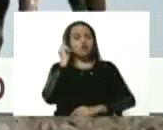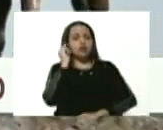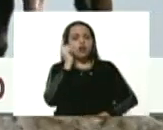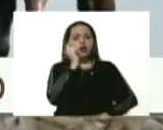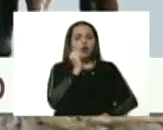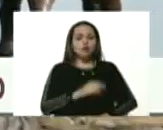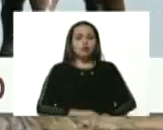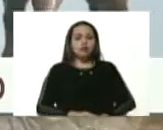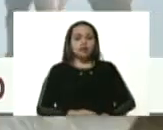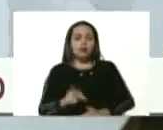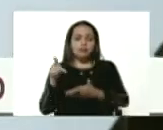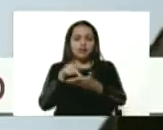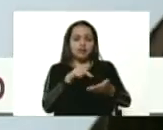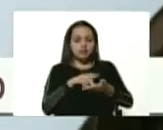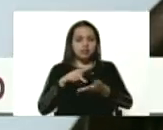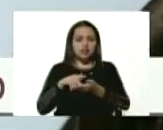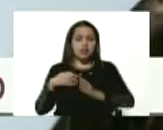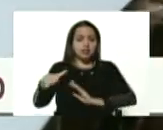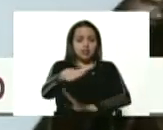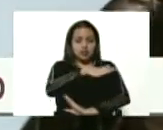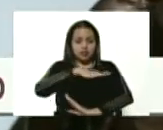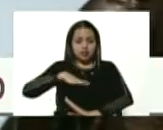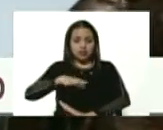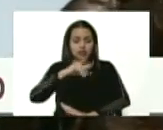cuartel en la sabana perenne de Carabobo.